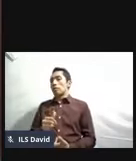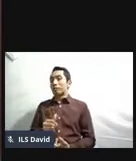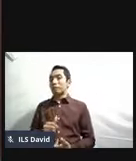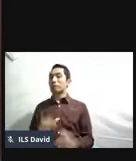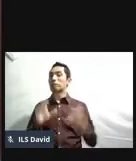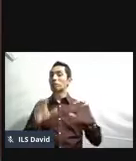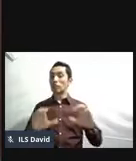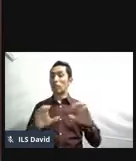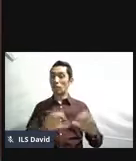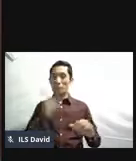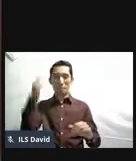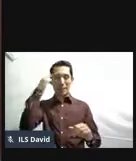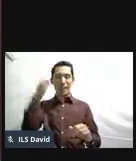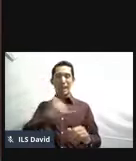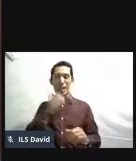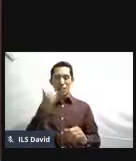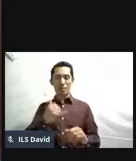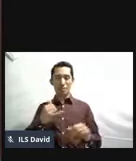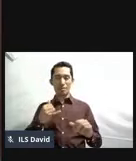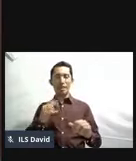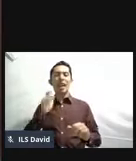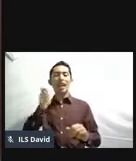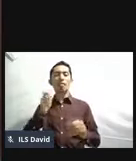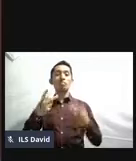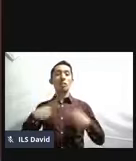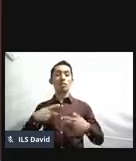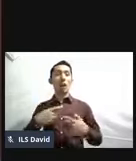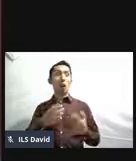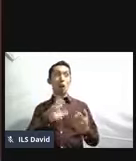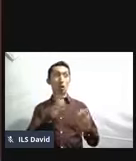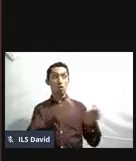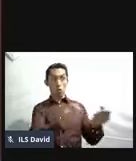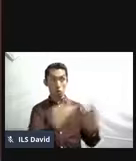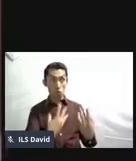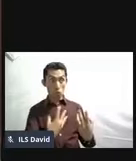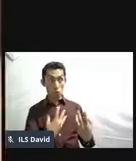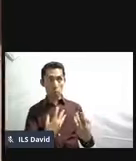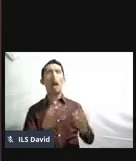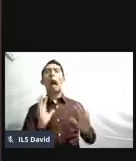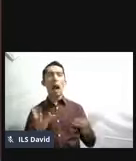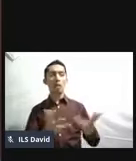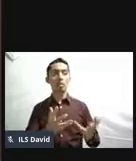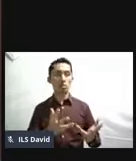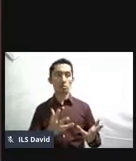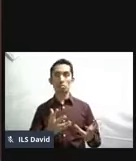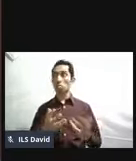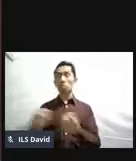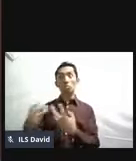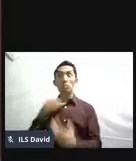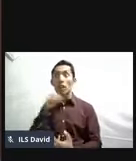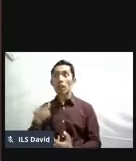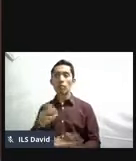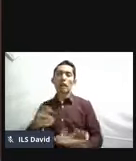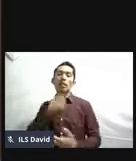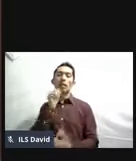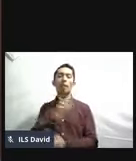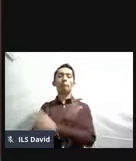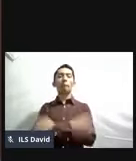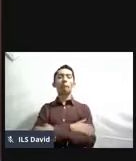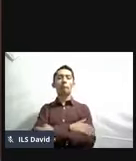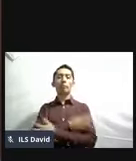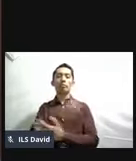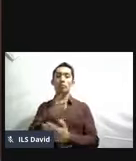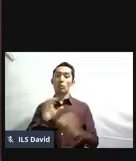y además terrible, y que la meritocracia además está muy censurada ya hoy día, en las cuestiones educativas, porque lo que no debemos